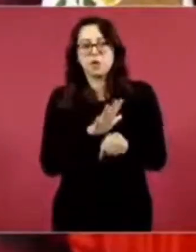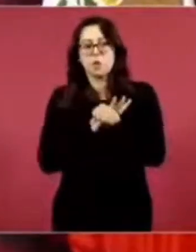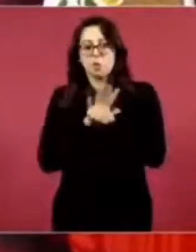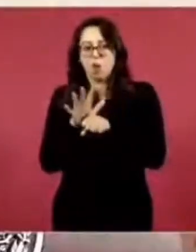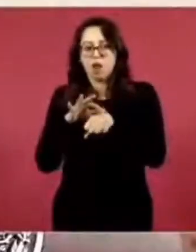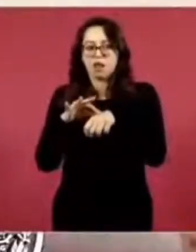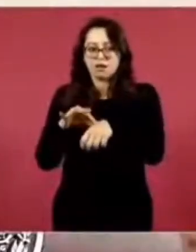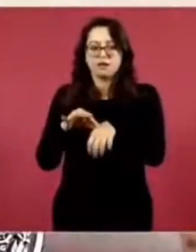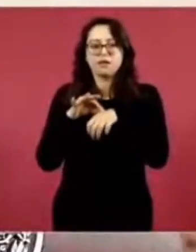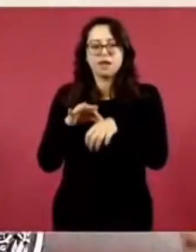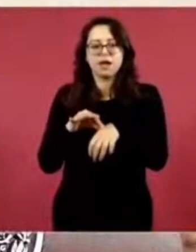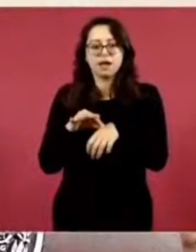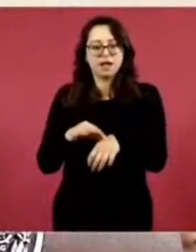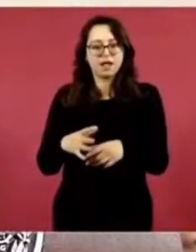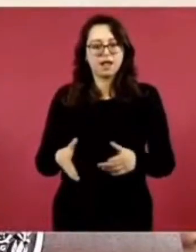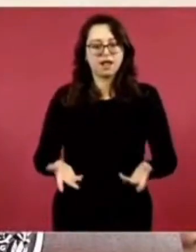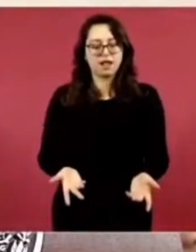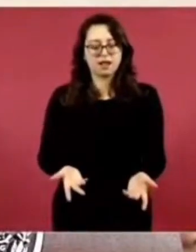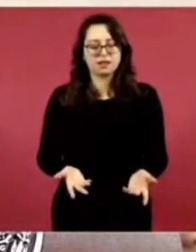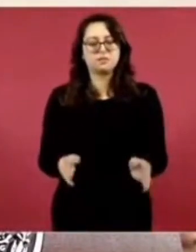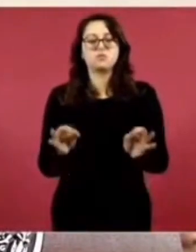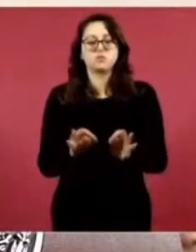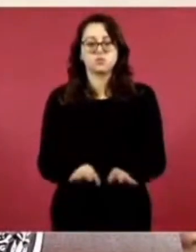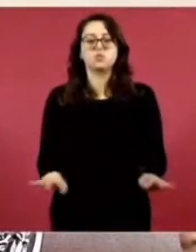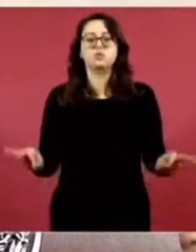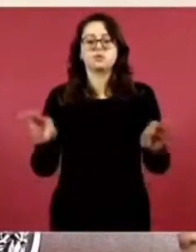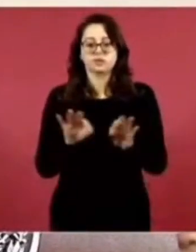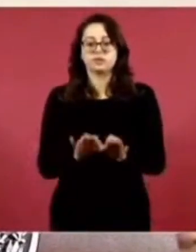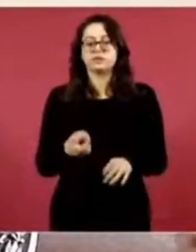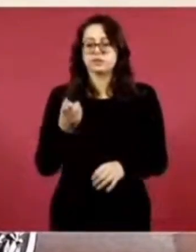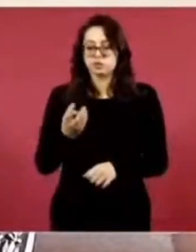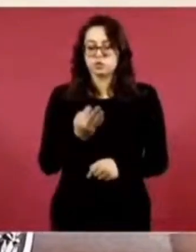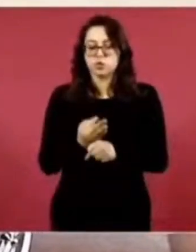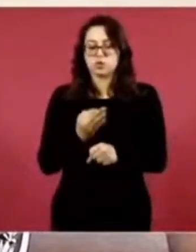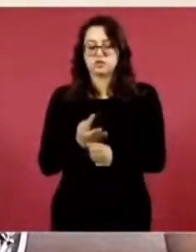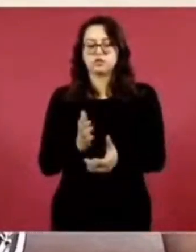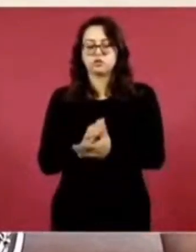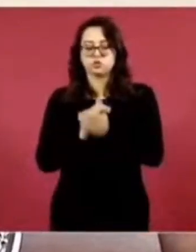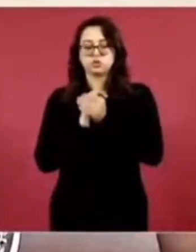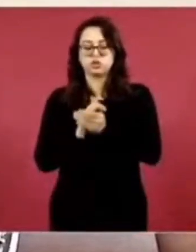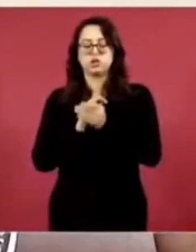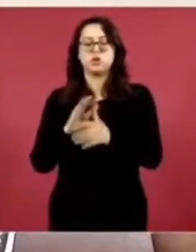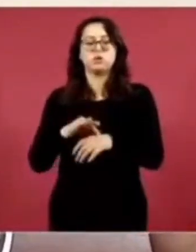preguntar y esto sí es